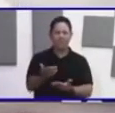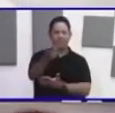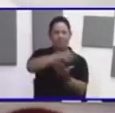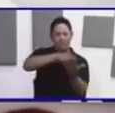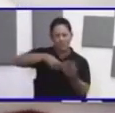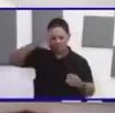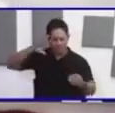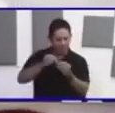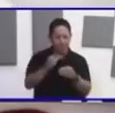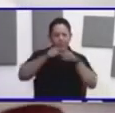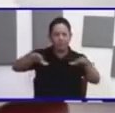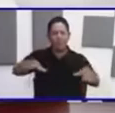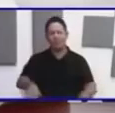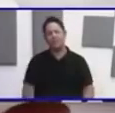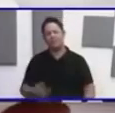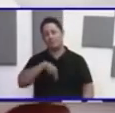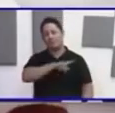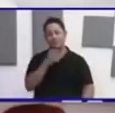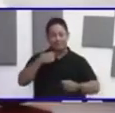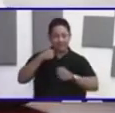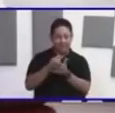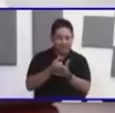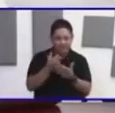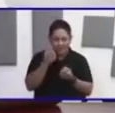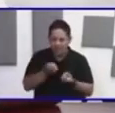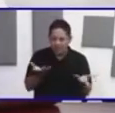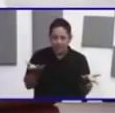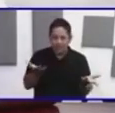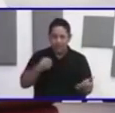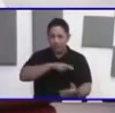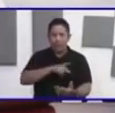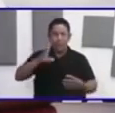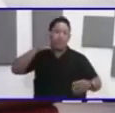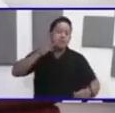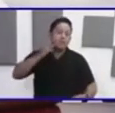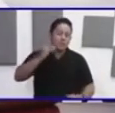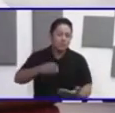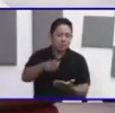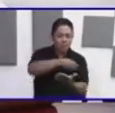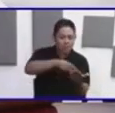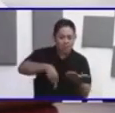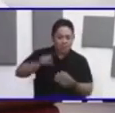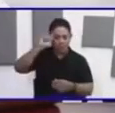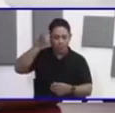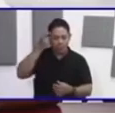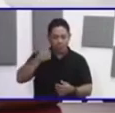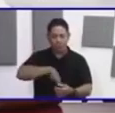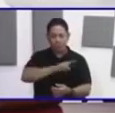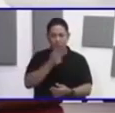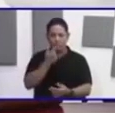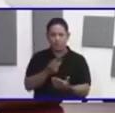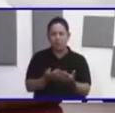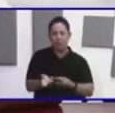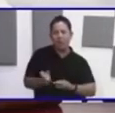tenido un equipo que la ha dado toda, pero no todos son expertos en contratación estatal. Pero lo que sí es claro de que nosotros nunca hemos apelado a